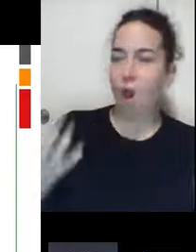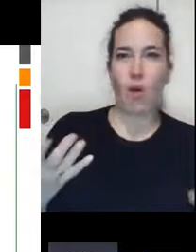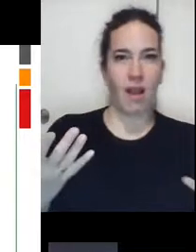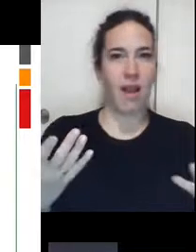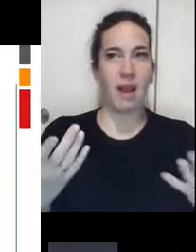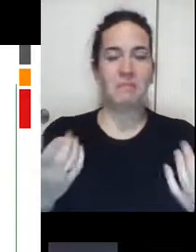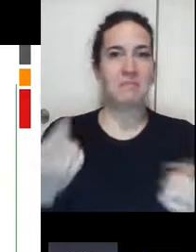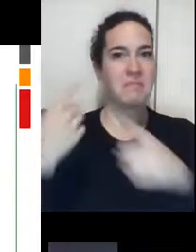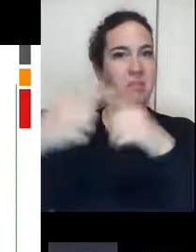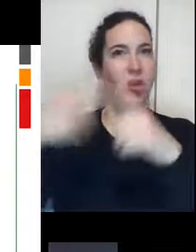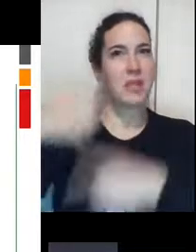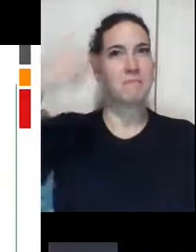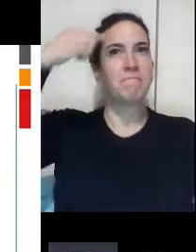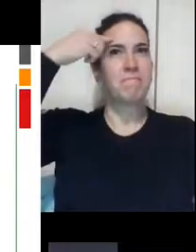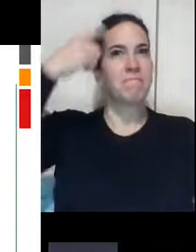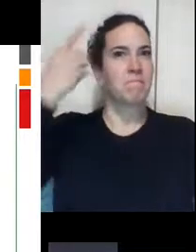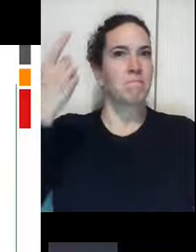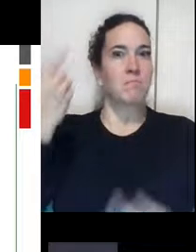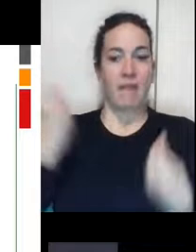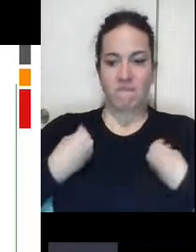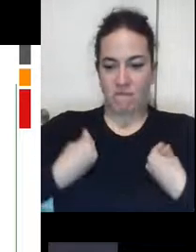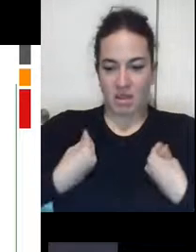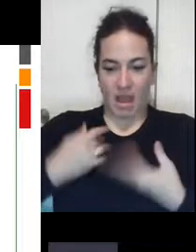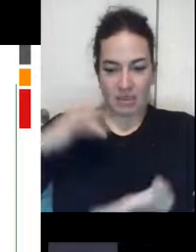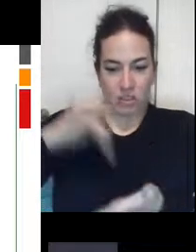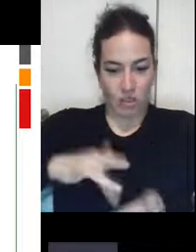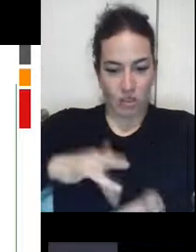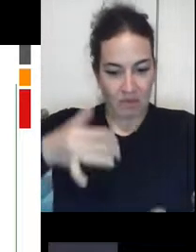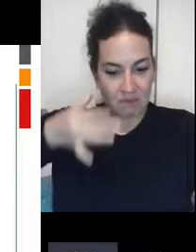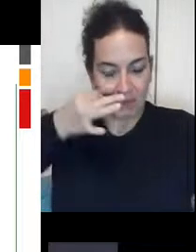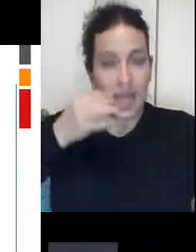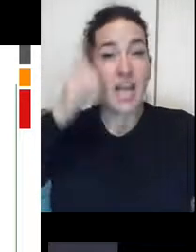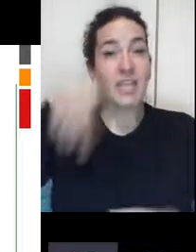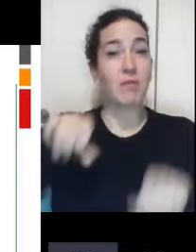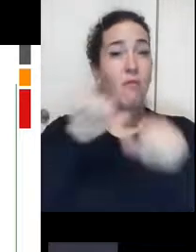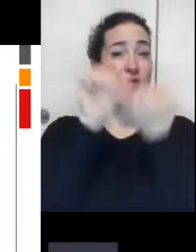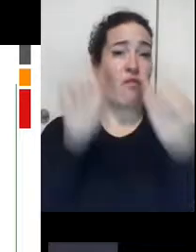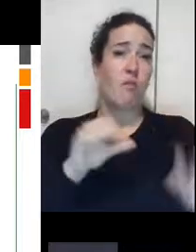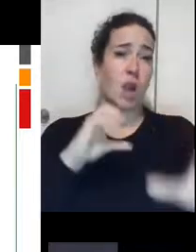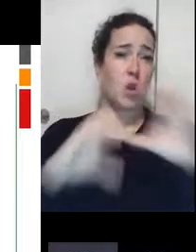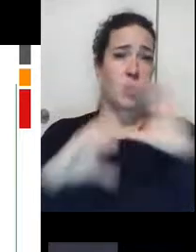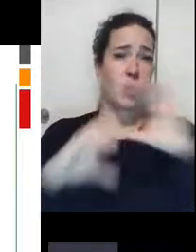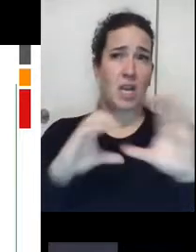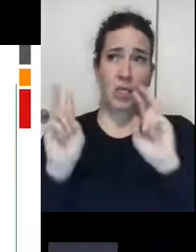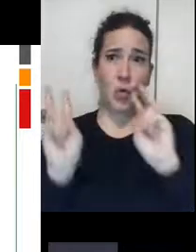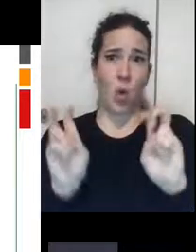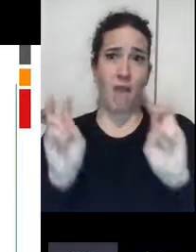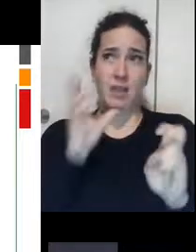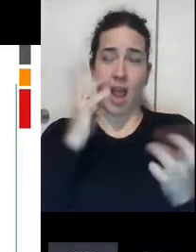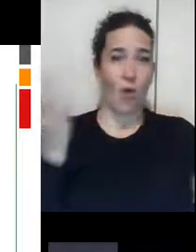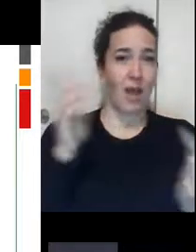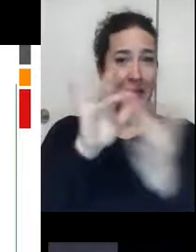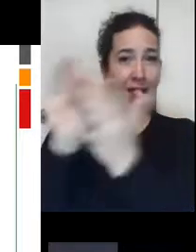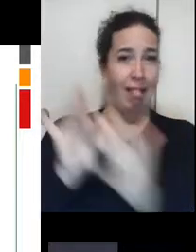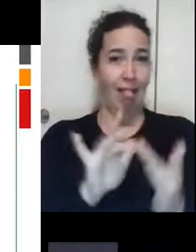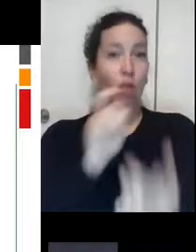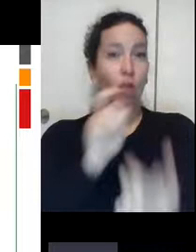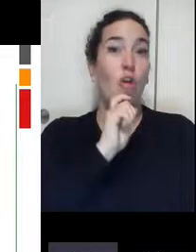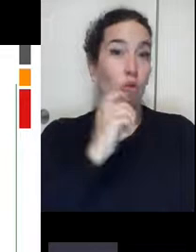ellos se enfrentan, ¿no? O también las formas de comunicarse contemporáneas entre ellos, ¿no? Pero